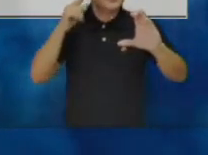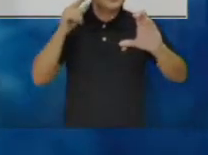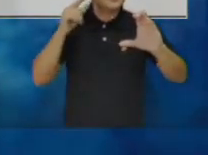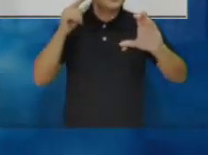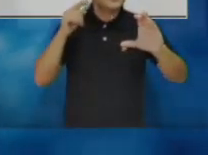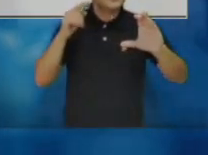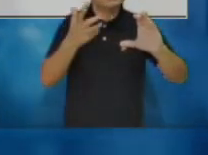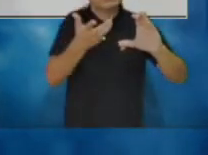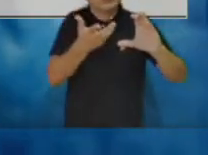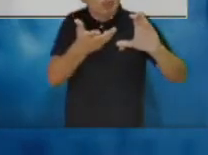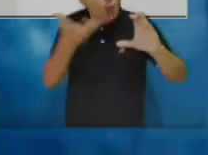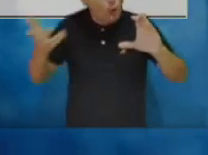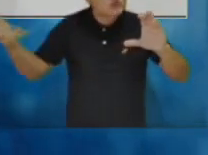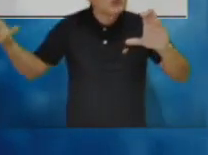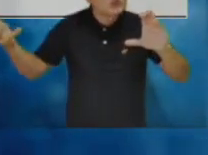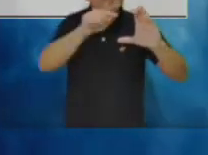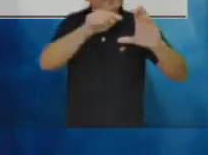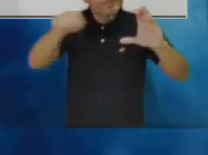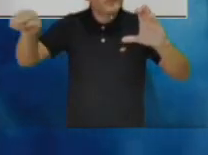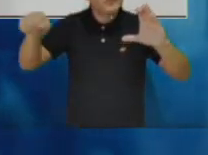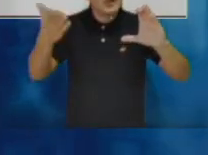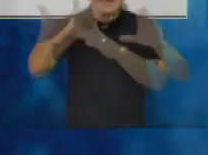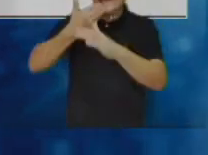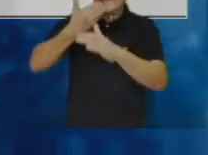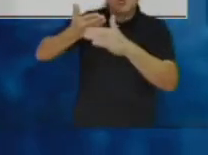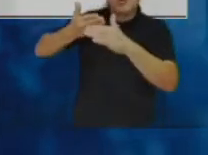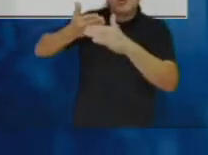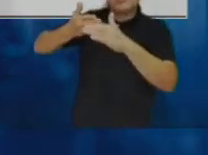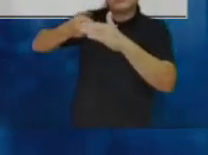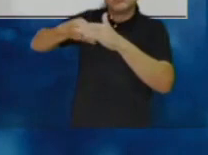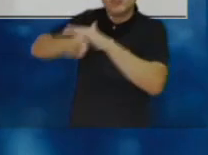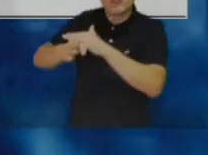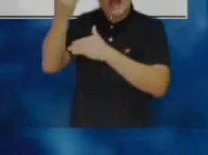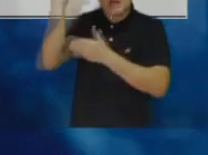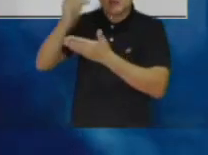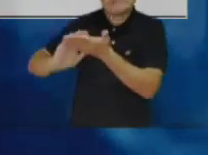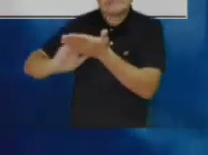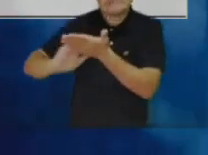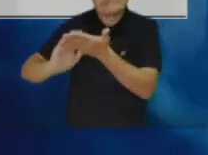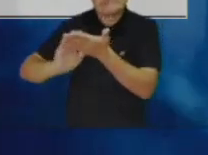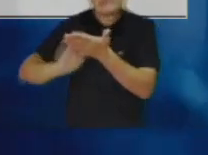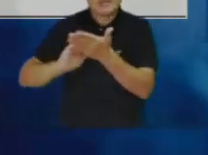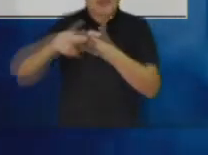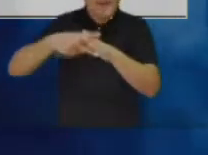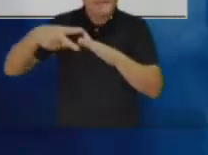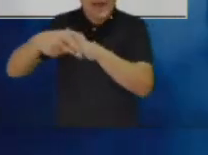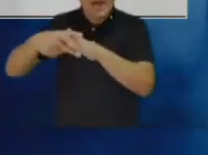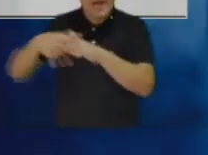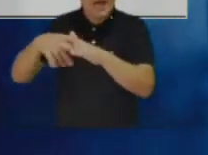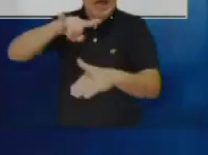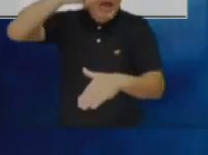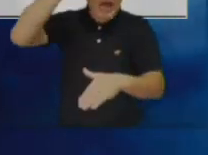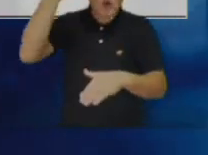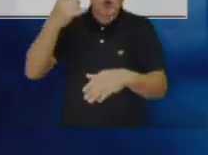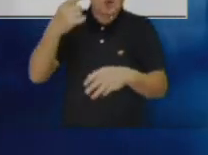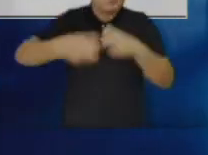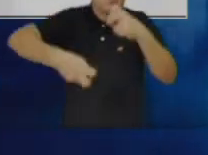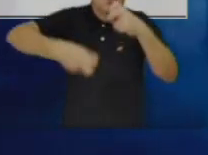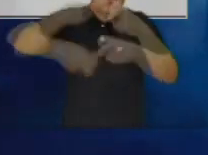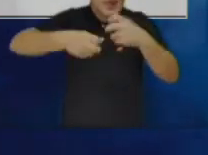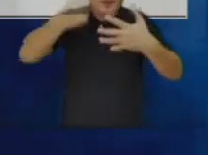es para entrar a solucionar aquellos casos conflictivos que se nos han reportado a